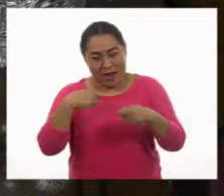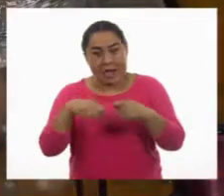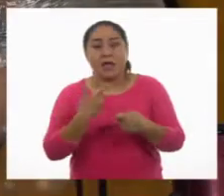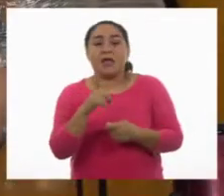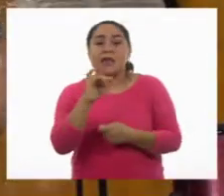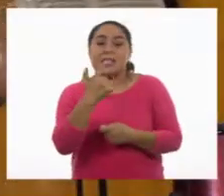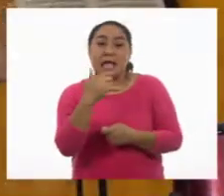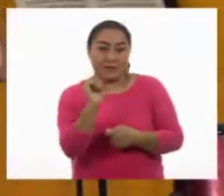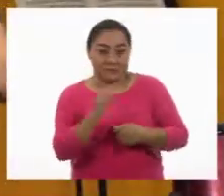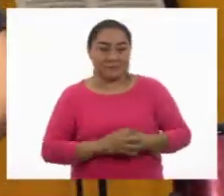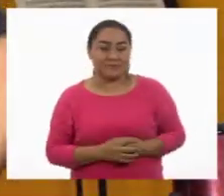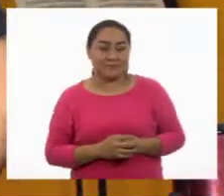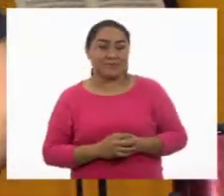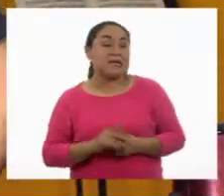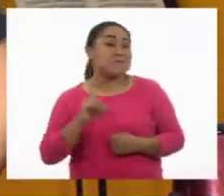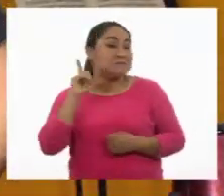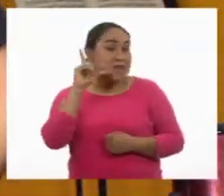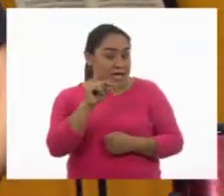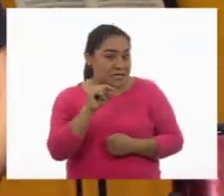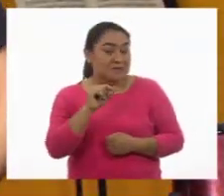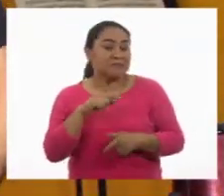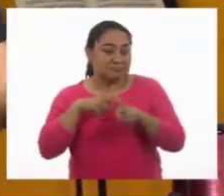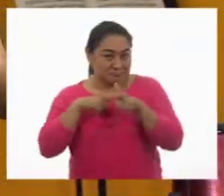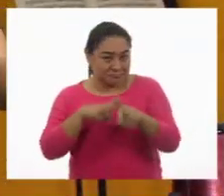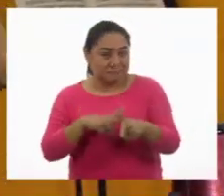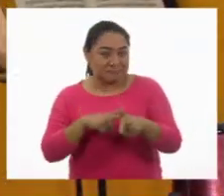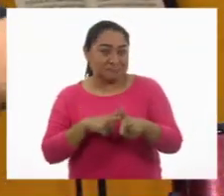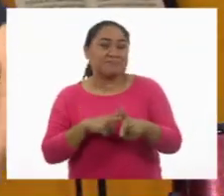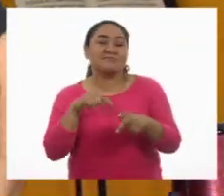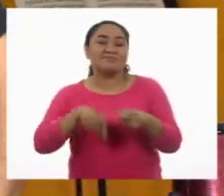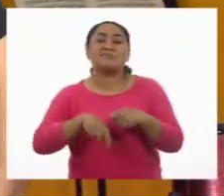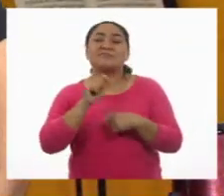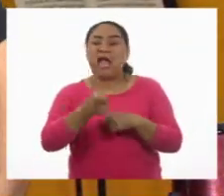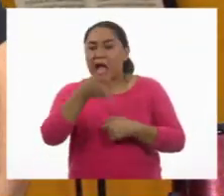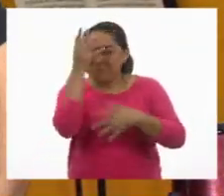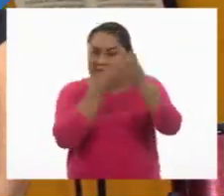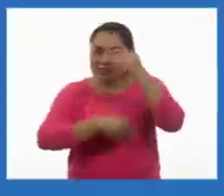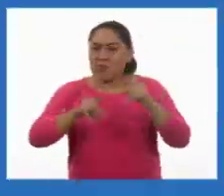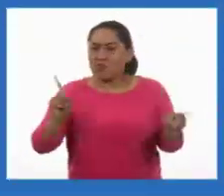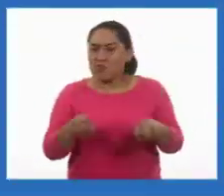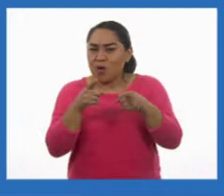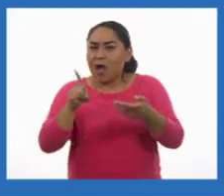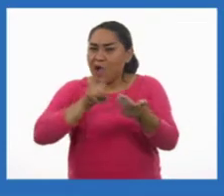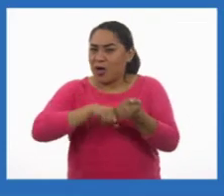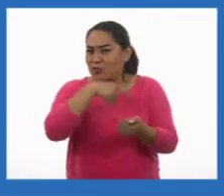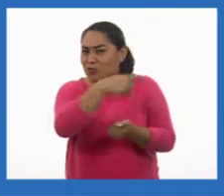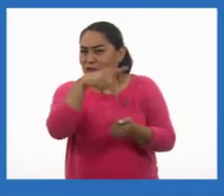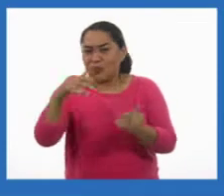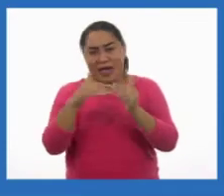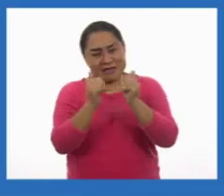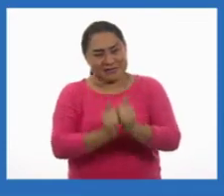liga. Mañana más, pero no mejor, porque es imposible aquí en Aprende Música en Casa.